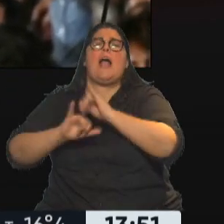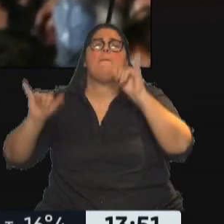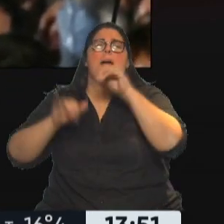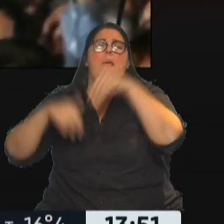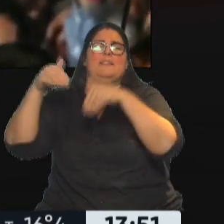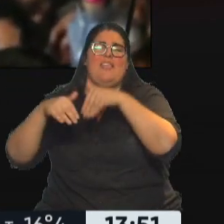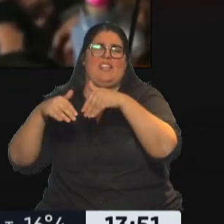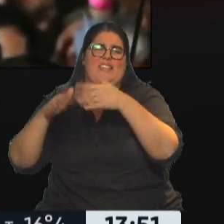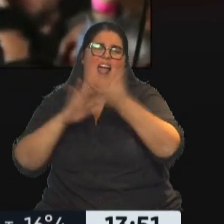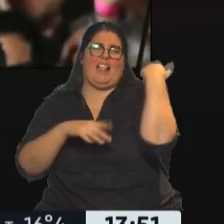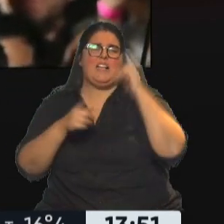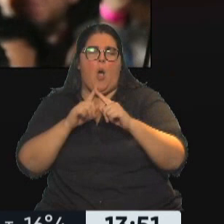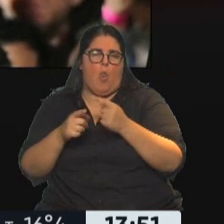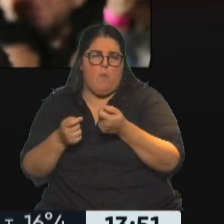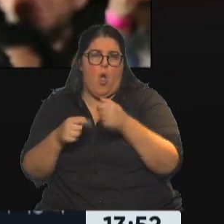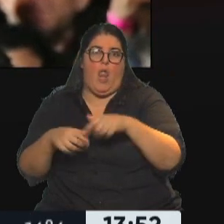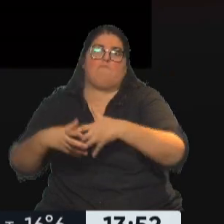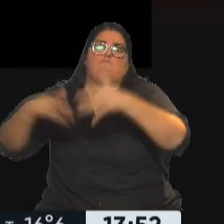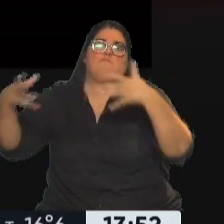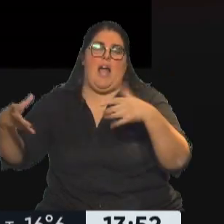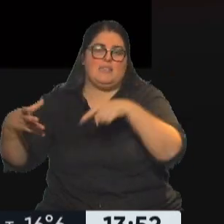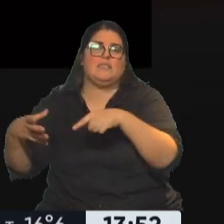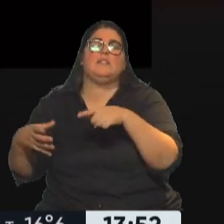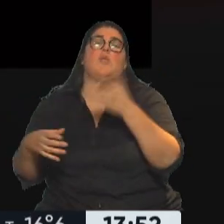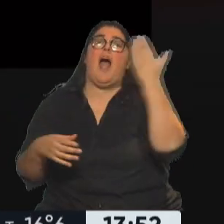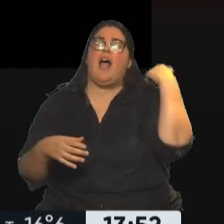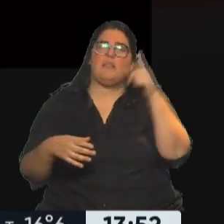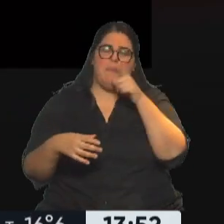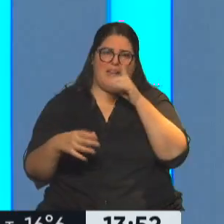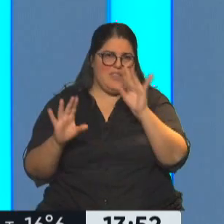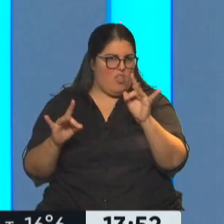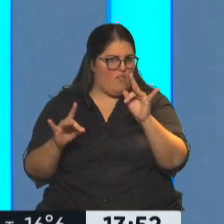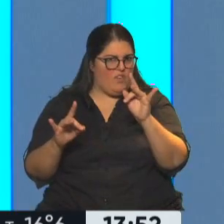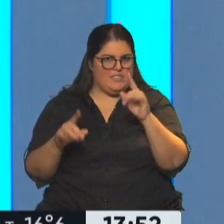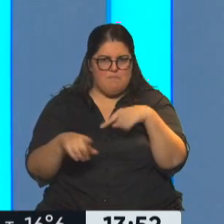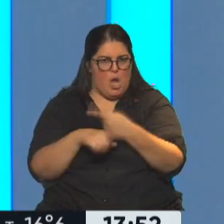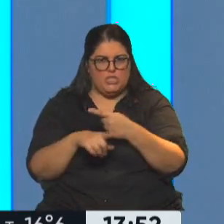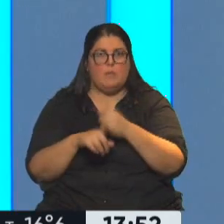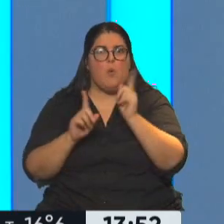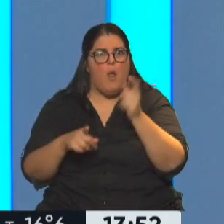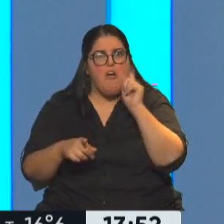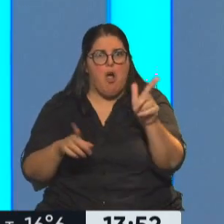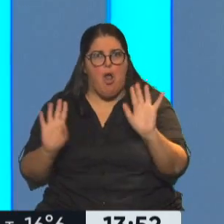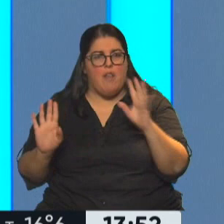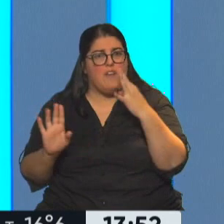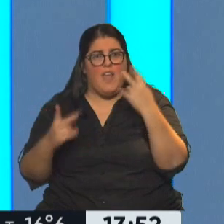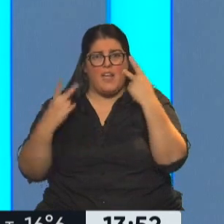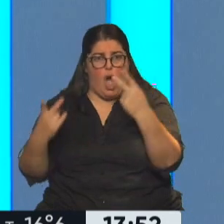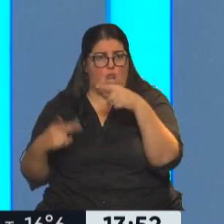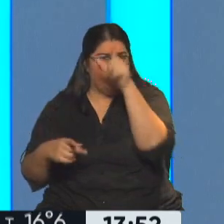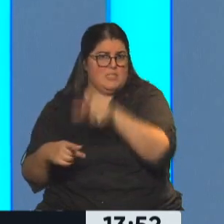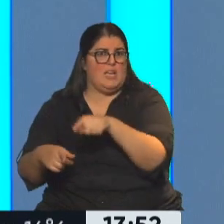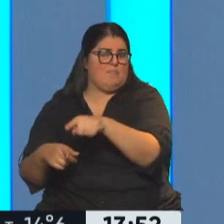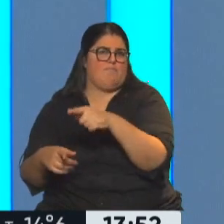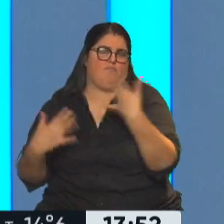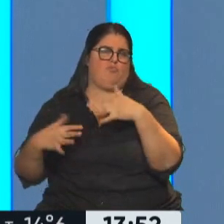presidencial, porque recordemos, lo que parecía imposible o muy difícil, lo logró. Si hay algo que hay que reconocerle a Jean-Luc Mélenchon es que es un